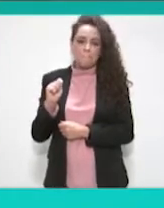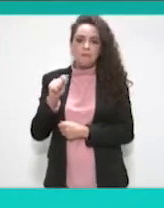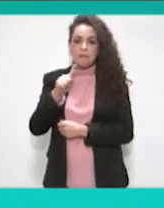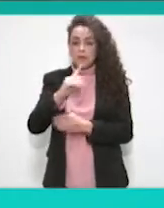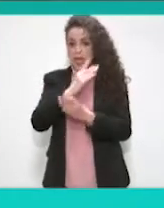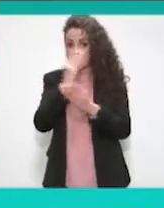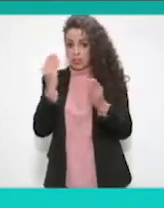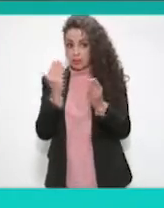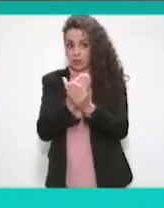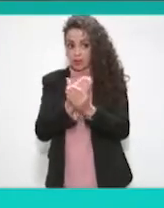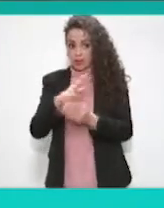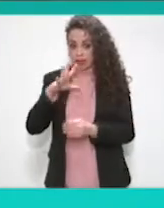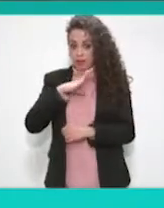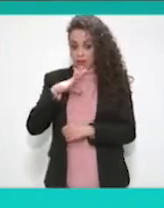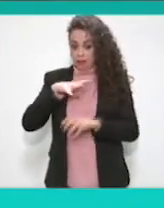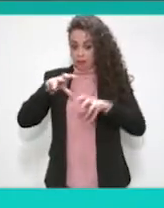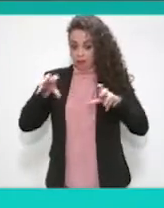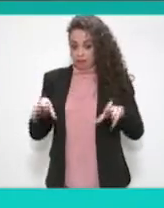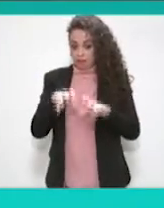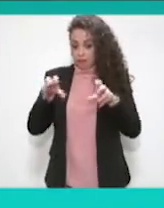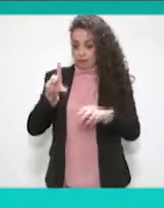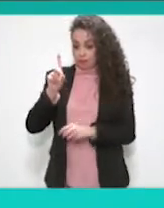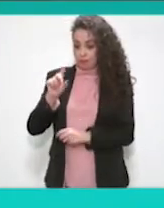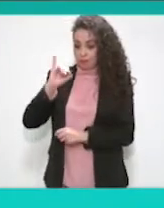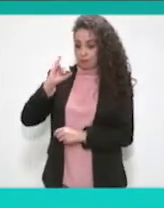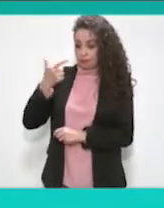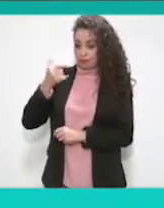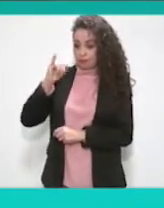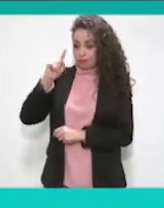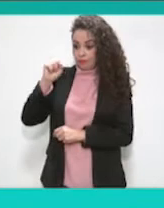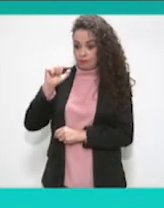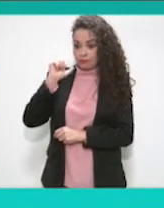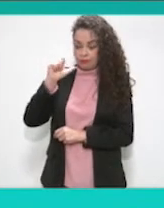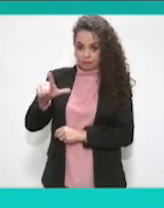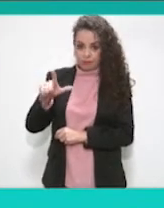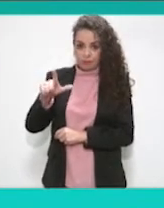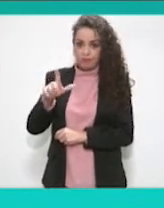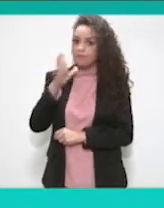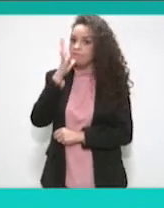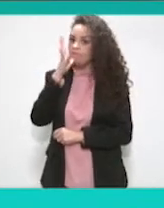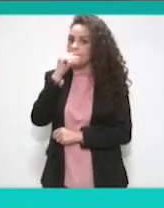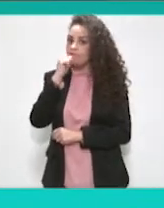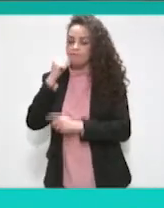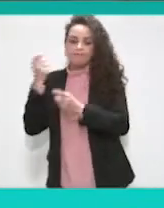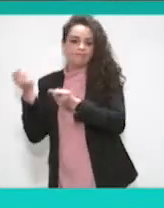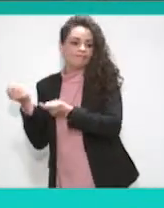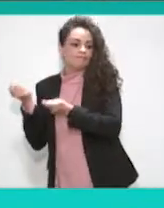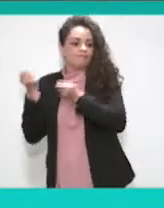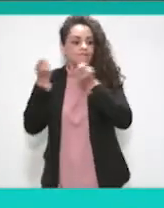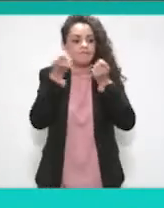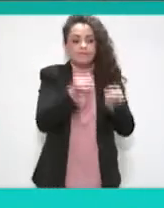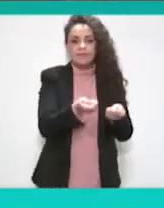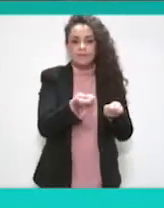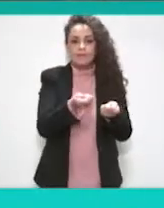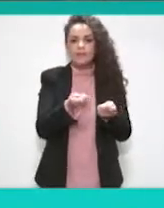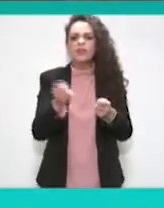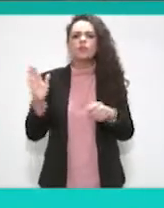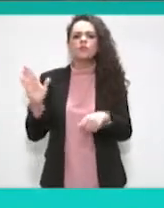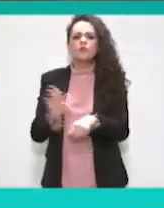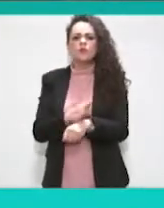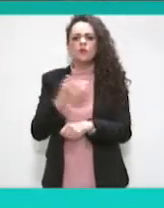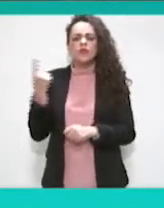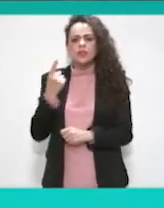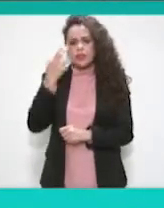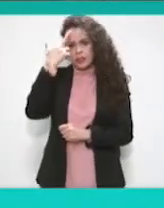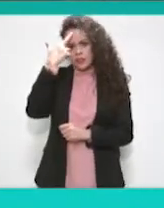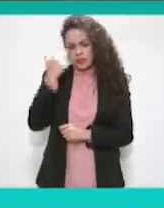el cual no negó tener por supuesto no podía entregarlo por un prurito vamos a